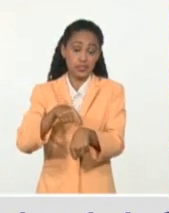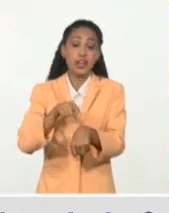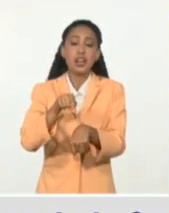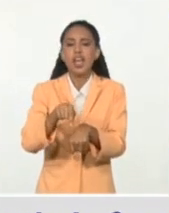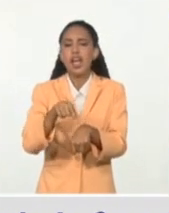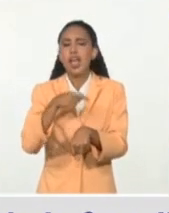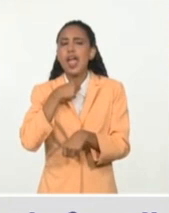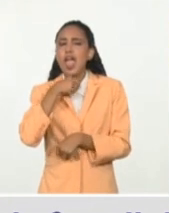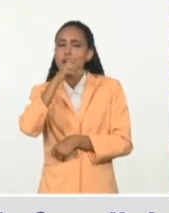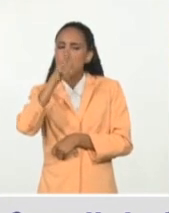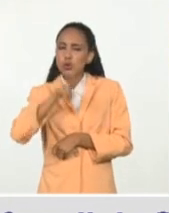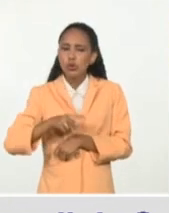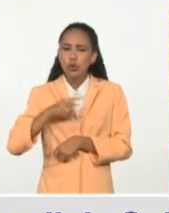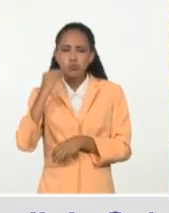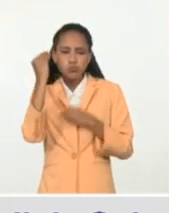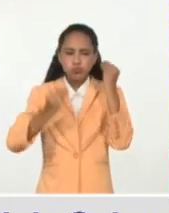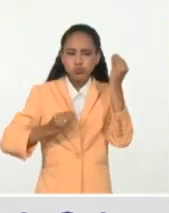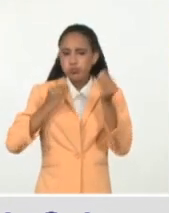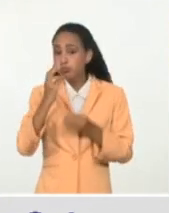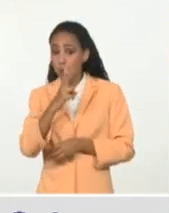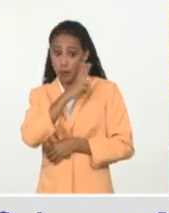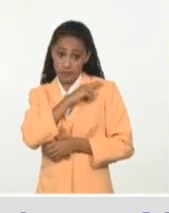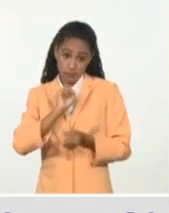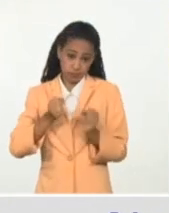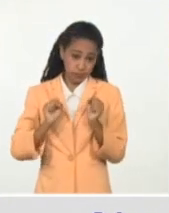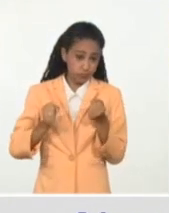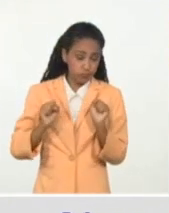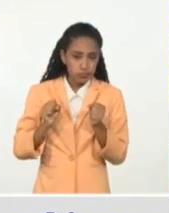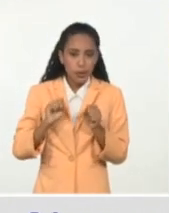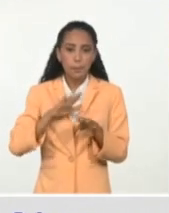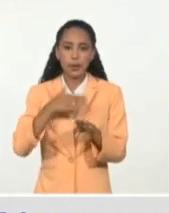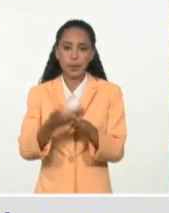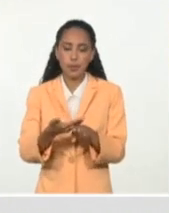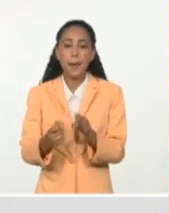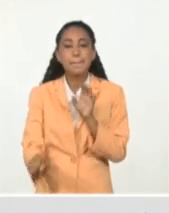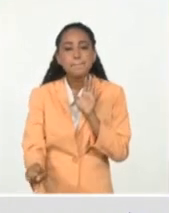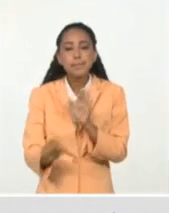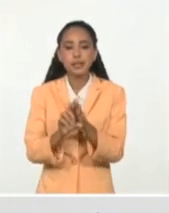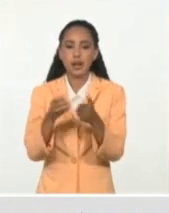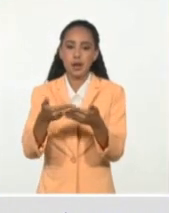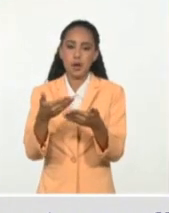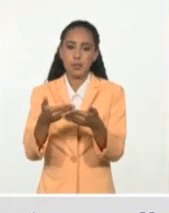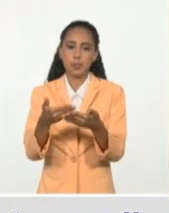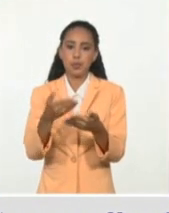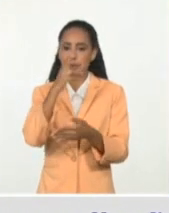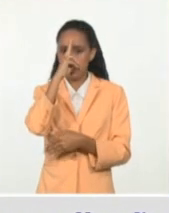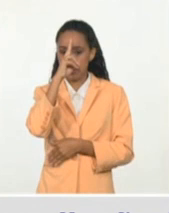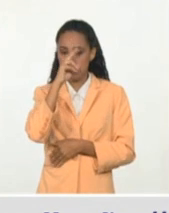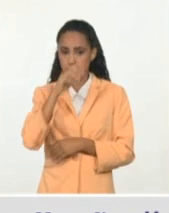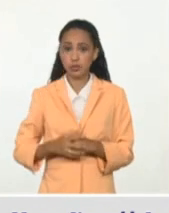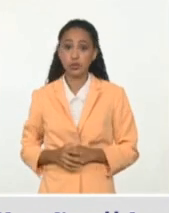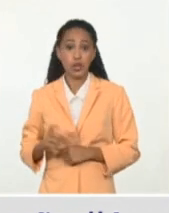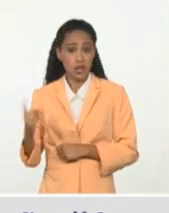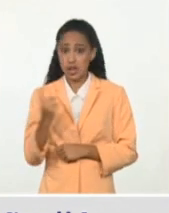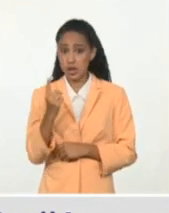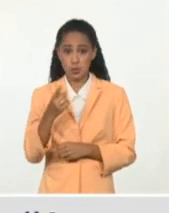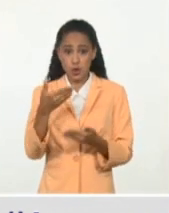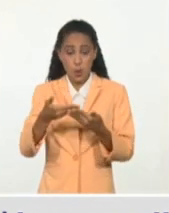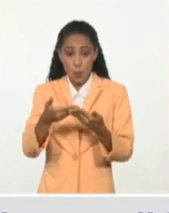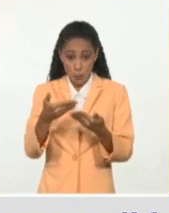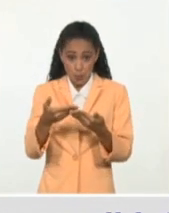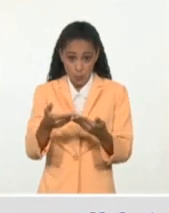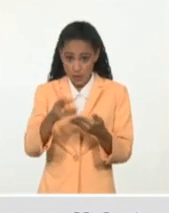por las autoridades regulatorias para comenzar los ensayos clínicos. El único entonces en ensayos clínicos es Soberana Plus. Hasta el momento es